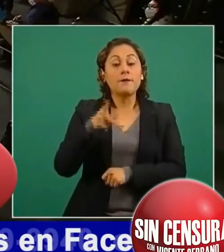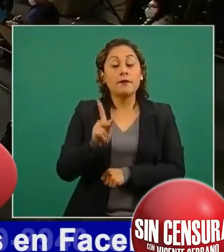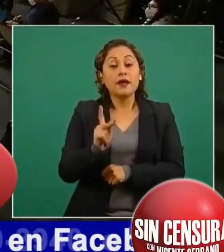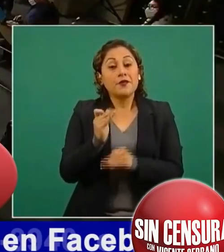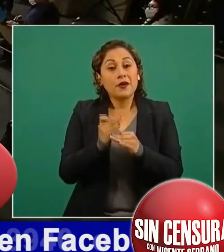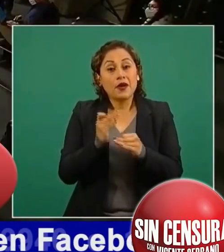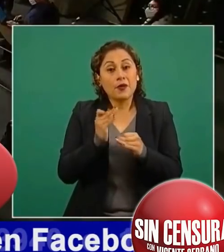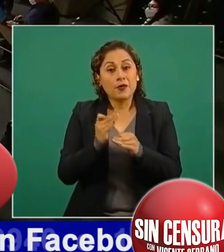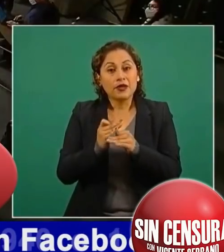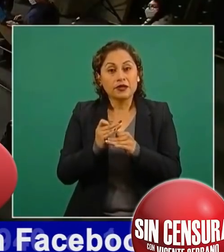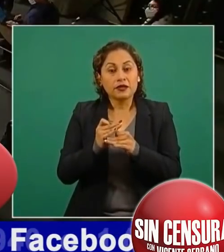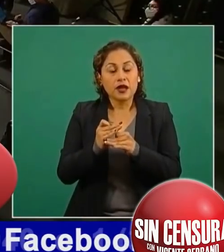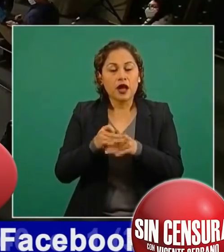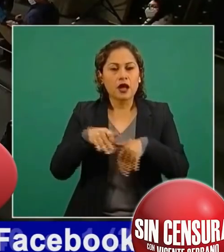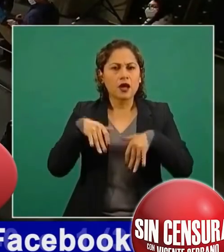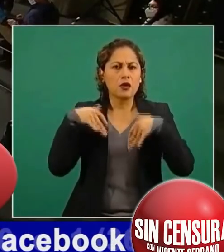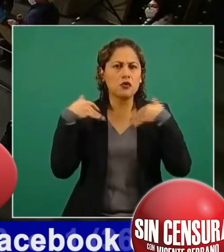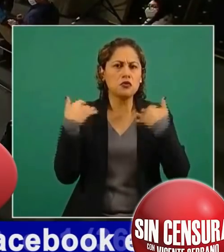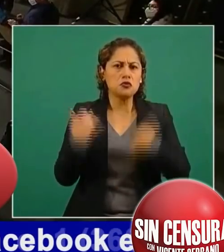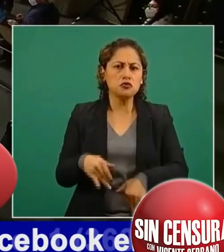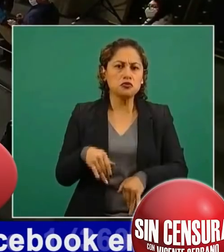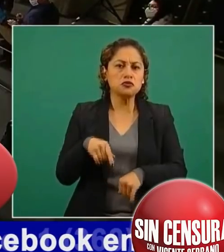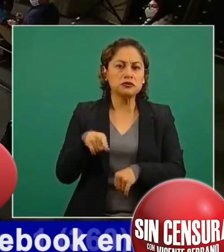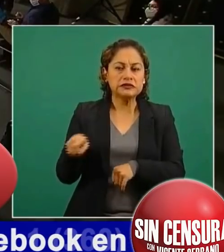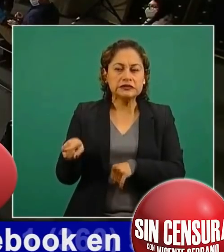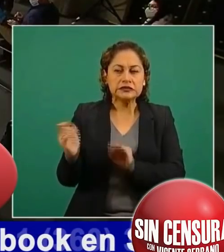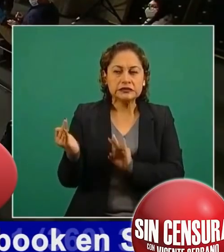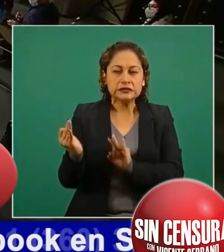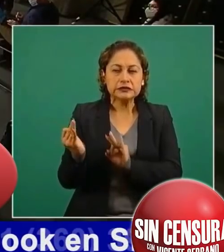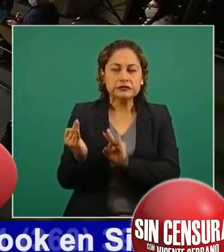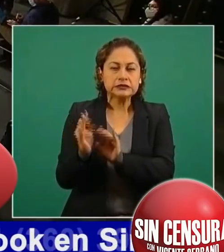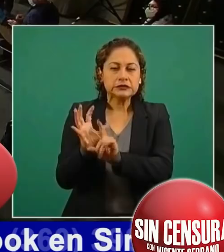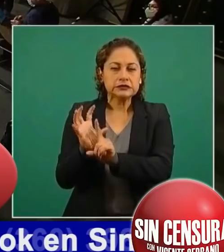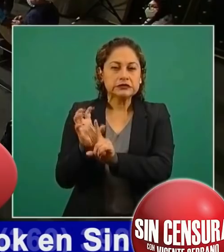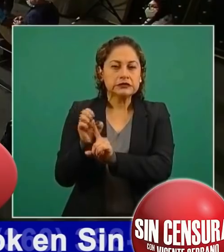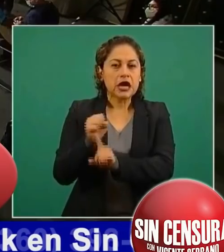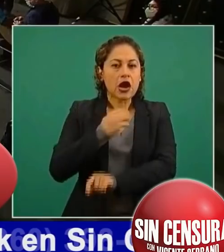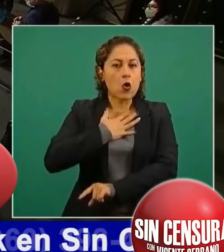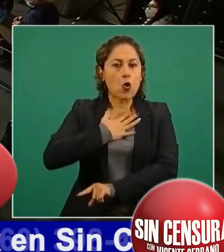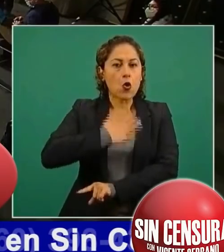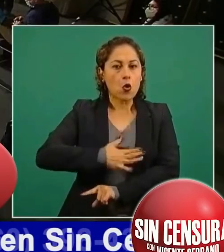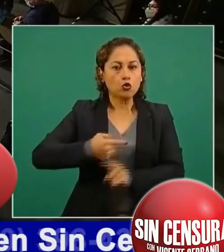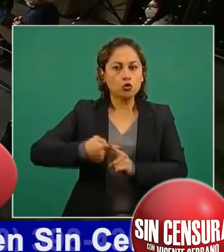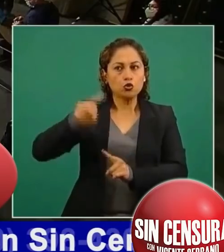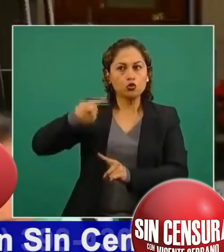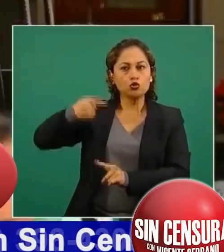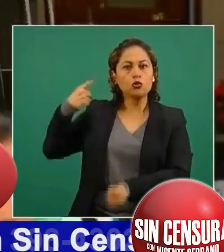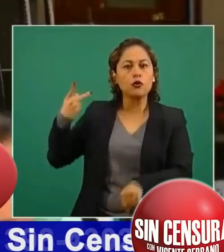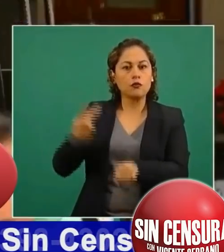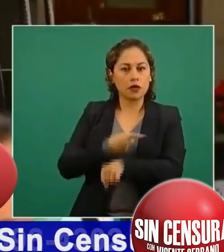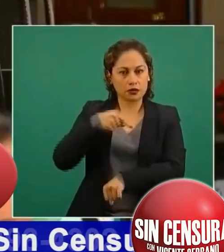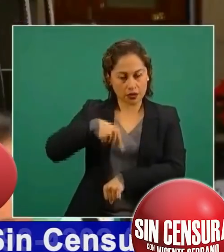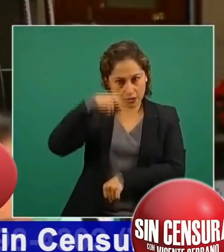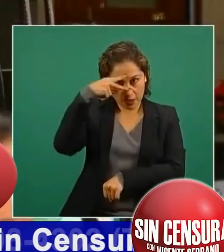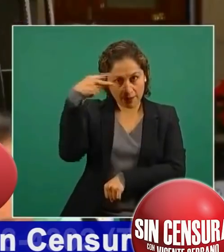albores de que en México se haga justicia y que lleguemos quizás a un maxi proceso. Esto es